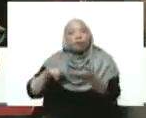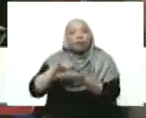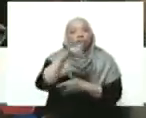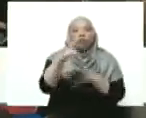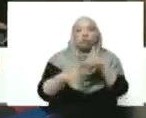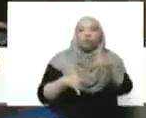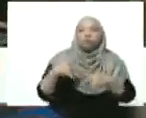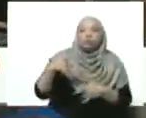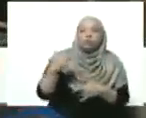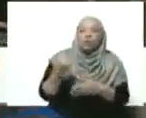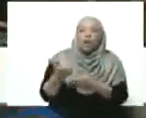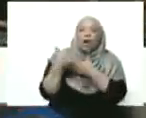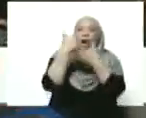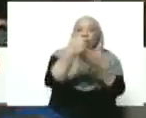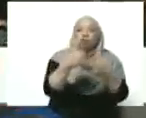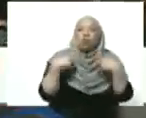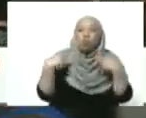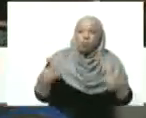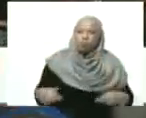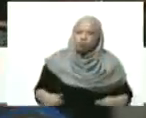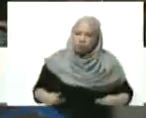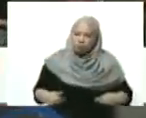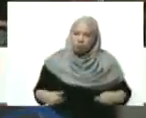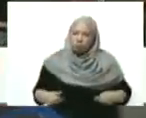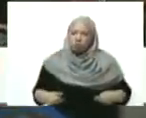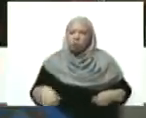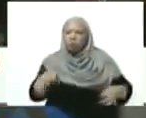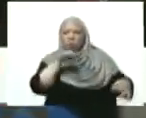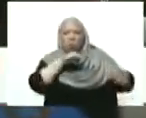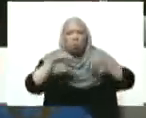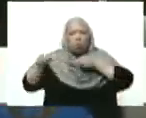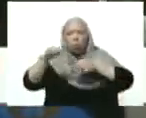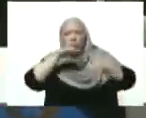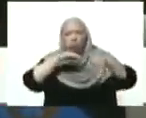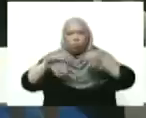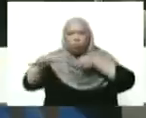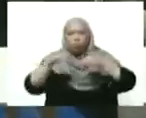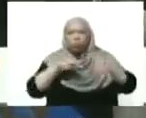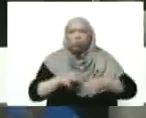al envío de ayuda humanitaria, es lo que han destacado y han detallado.